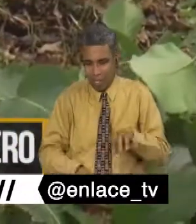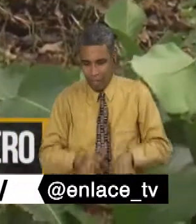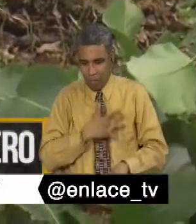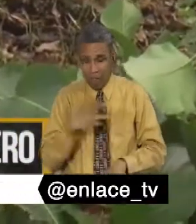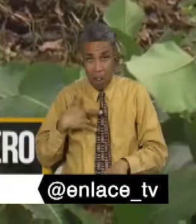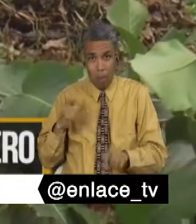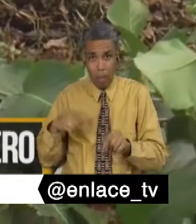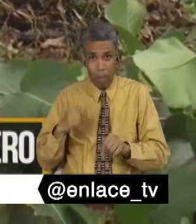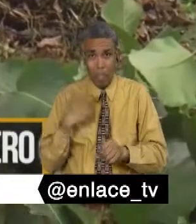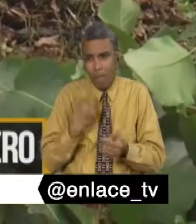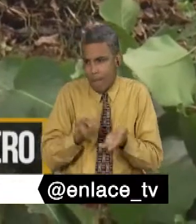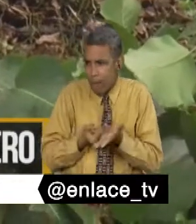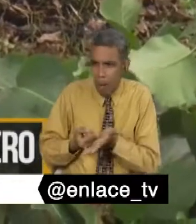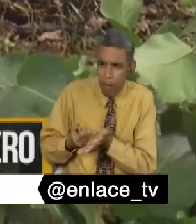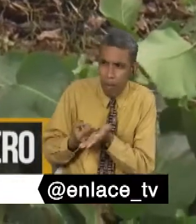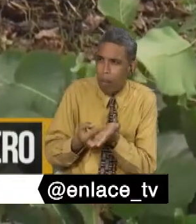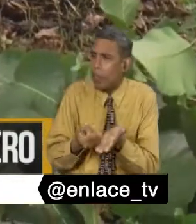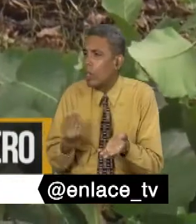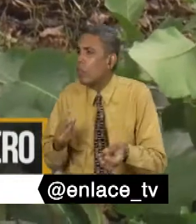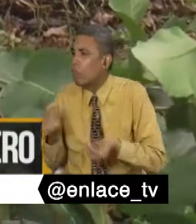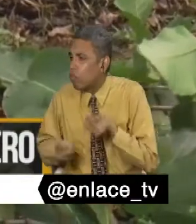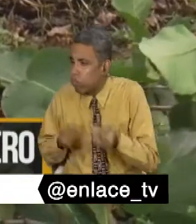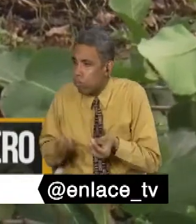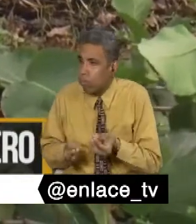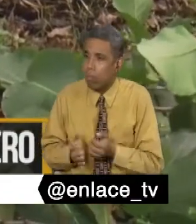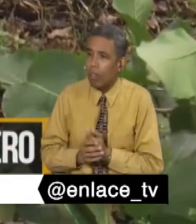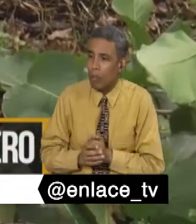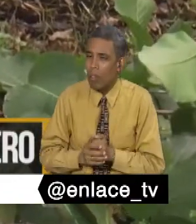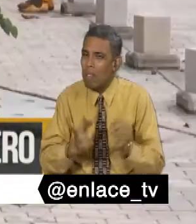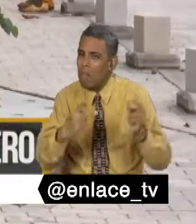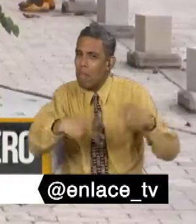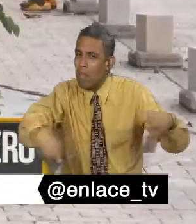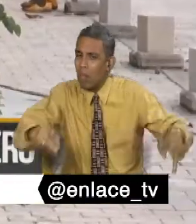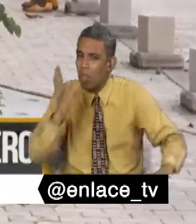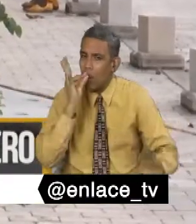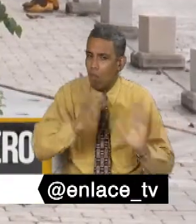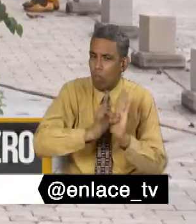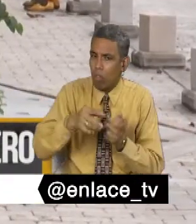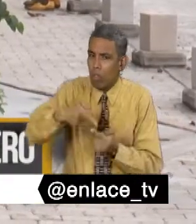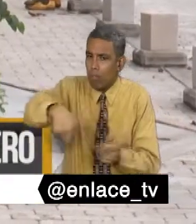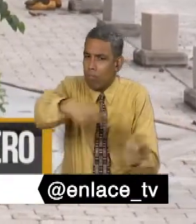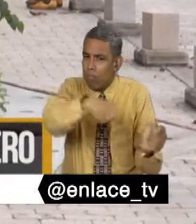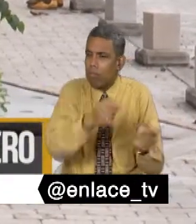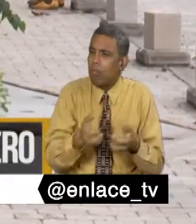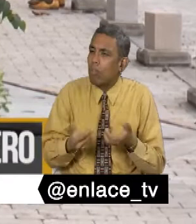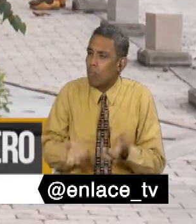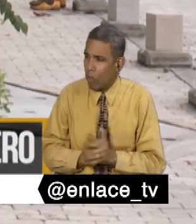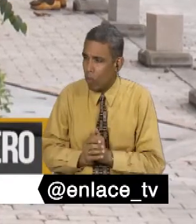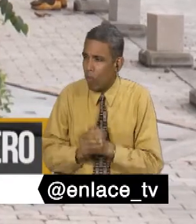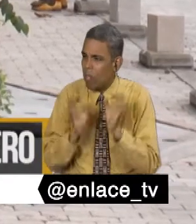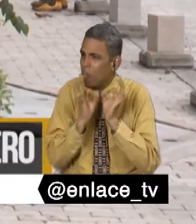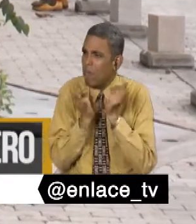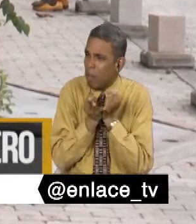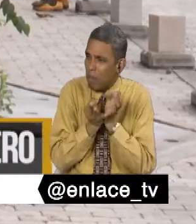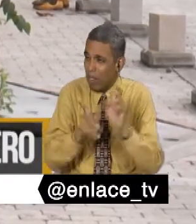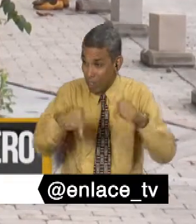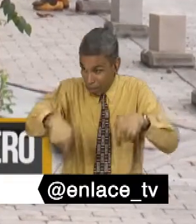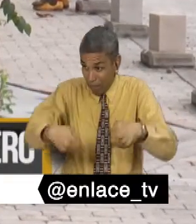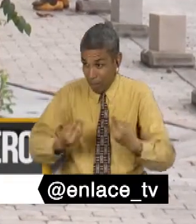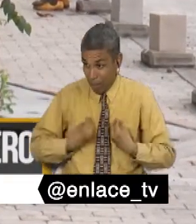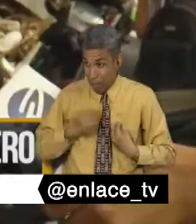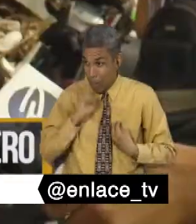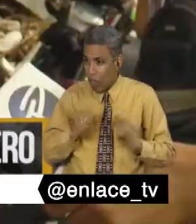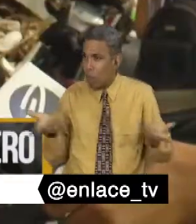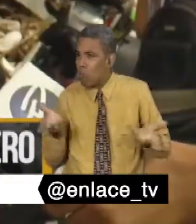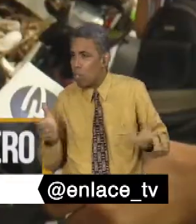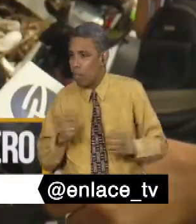hacer la intervención, contactar los familiares para poderlos ubicar en sus familias y pues las personas, los habitantes de calle, que si bien sabemos